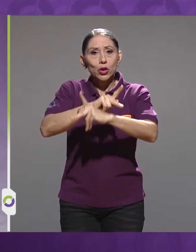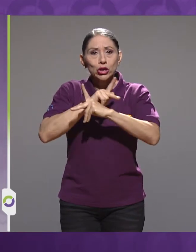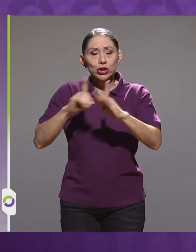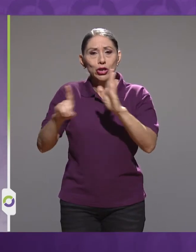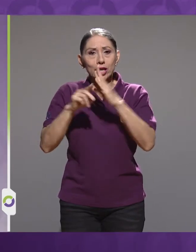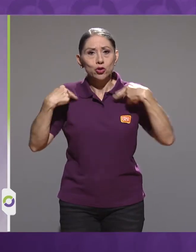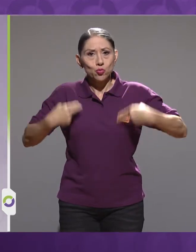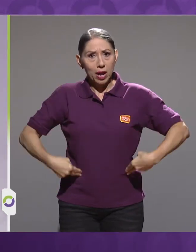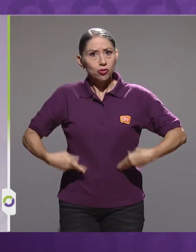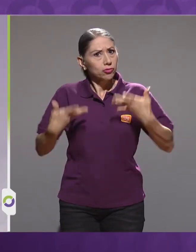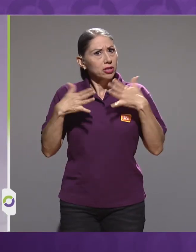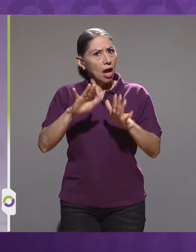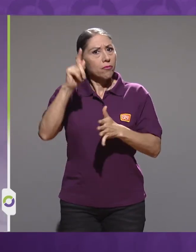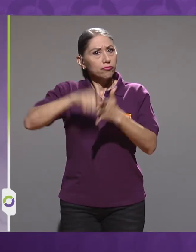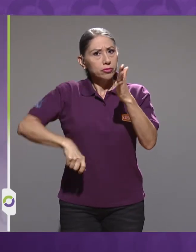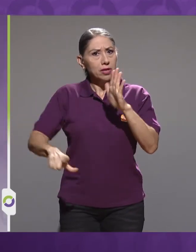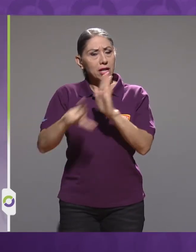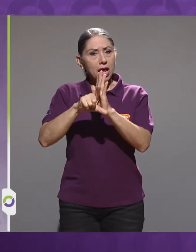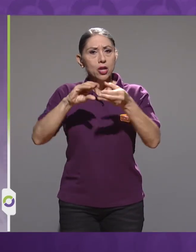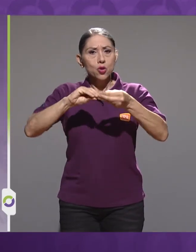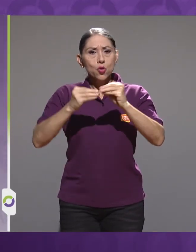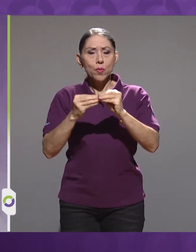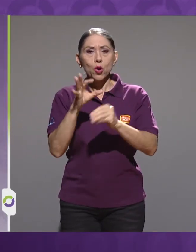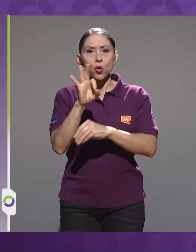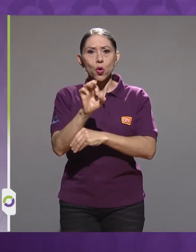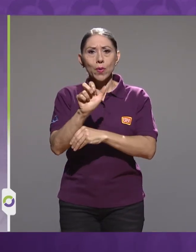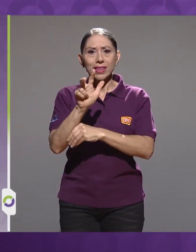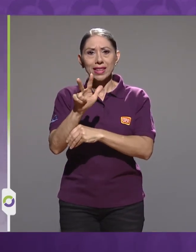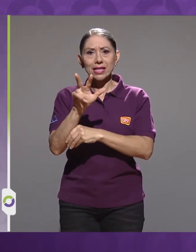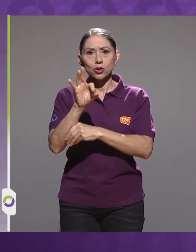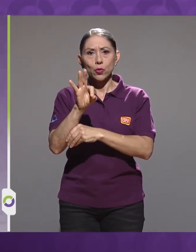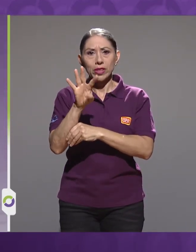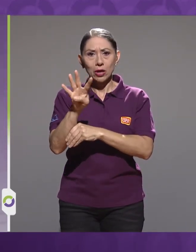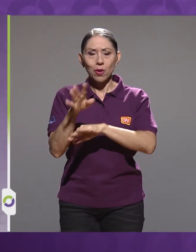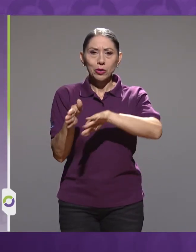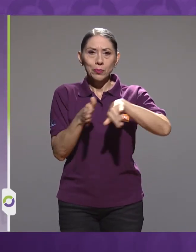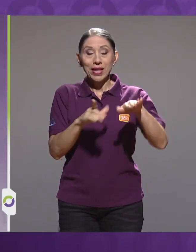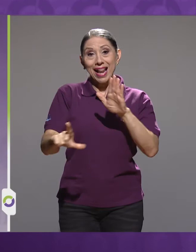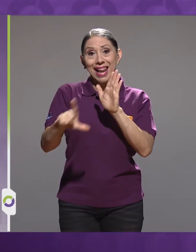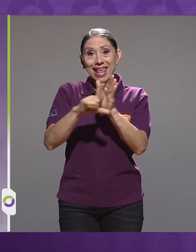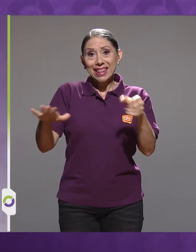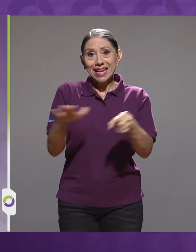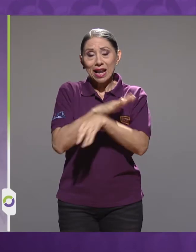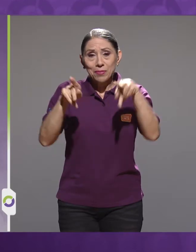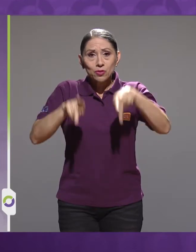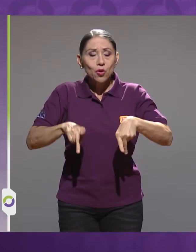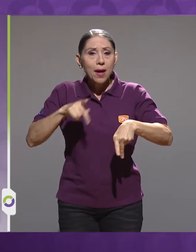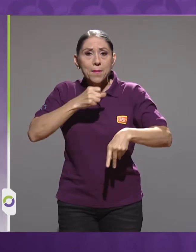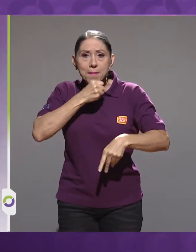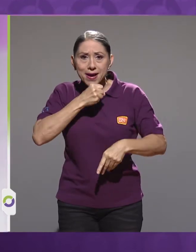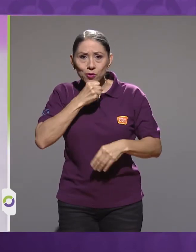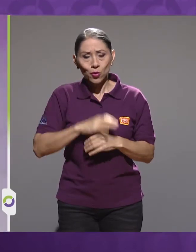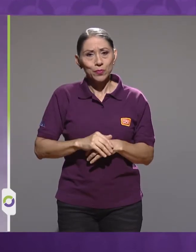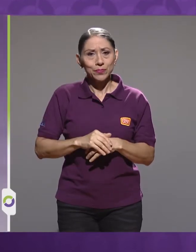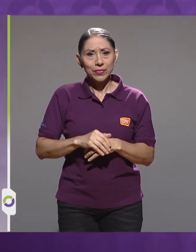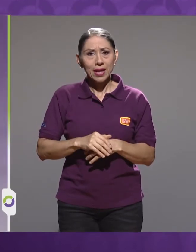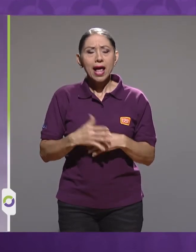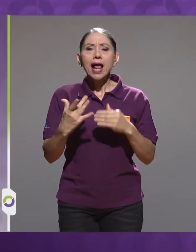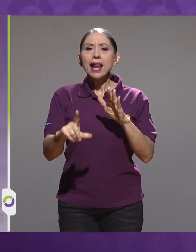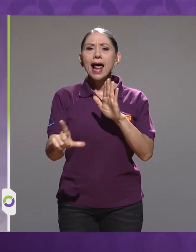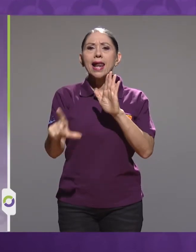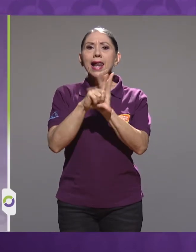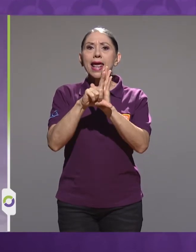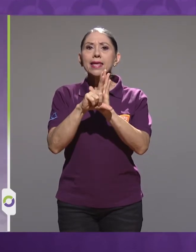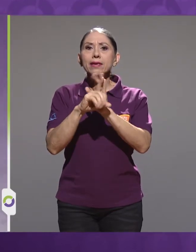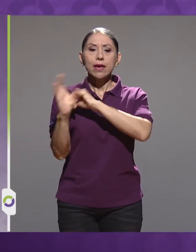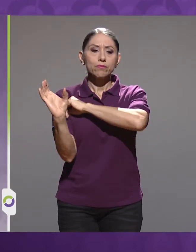Derechos Humanos, que es Ley de la República, número 9394, la Ley Integral para la Persona Mayor, la